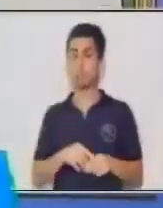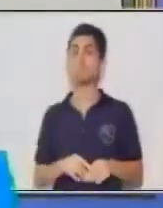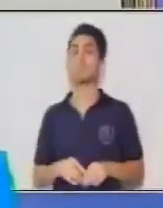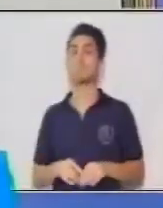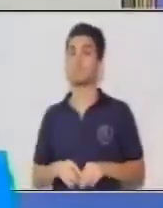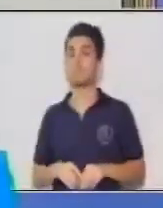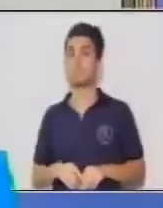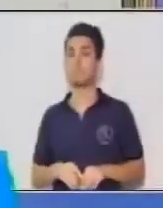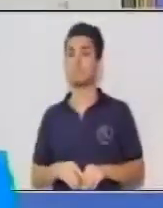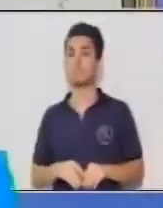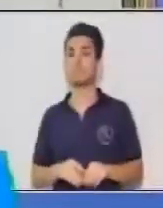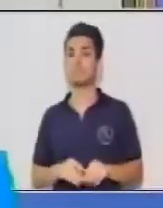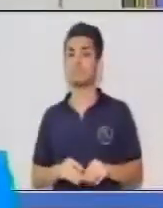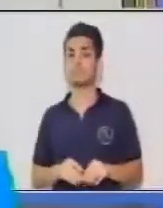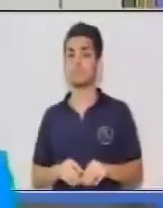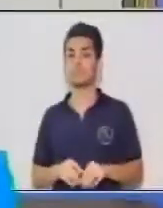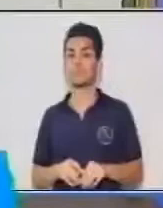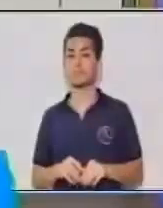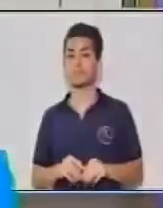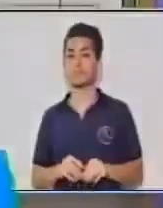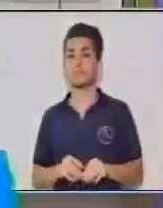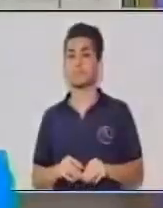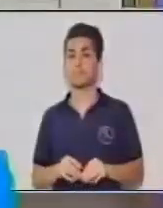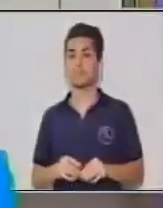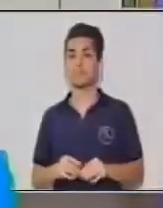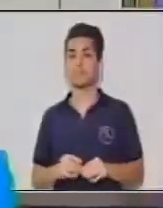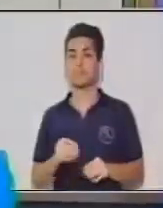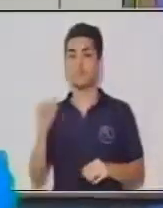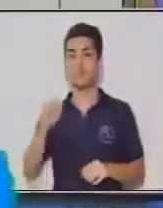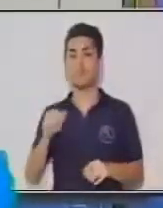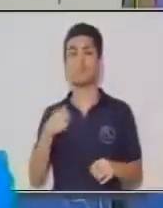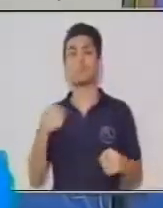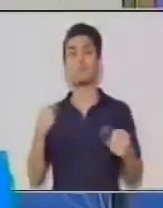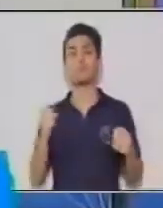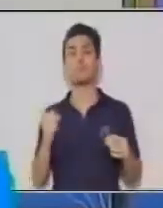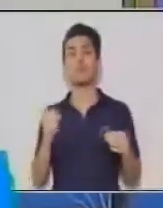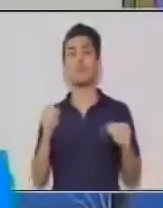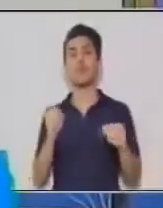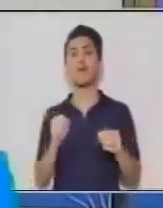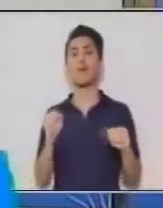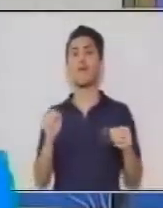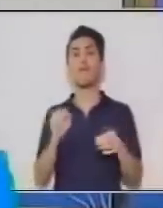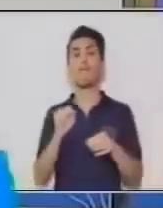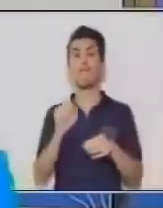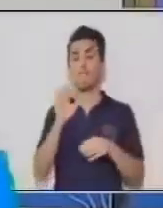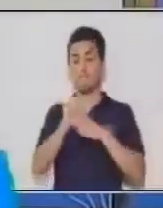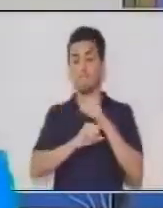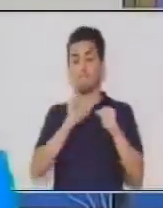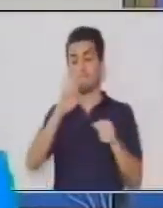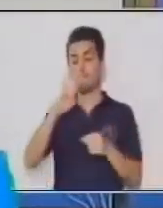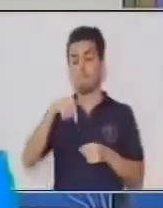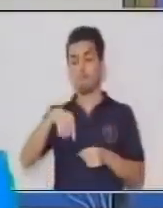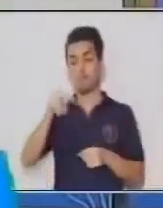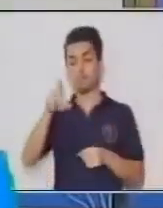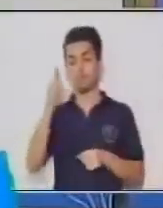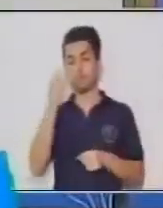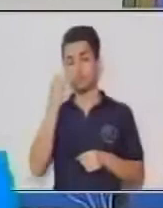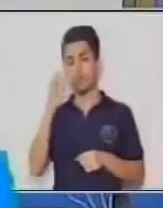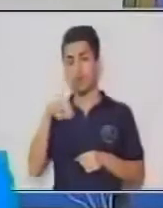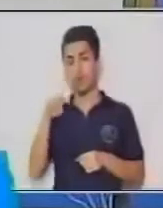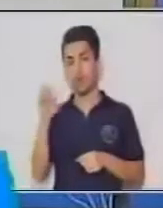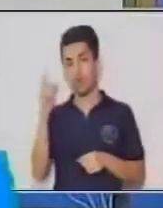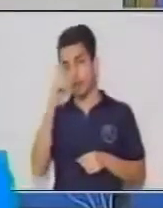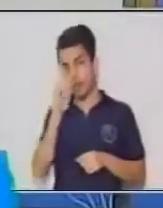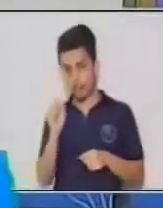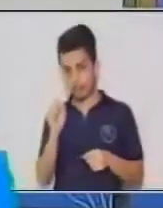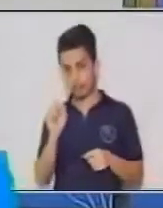El día de hoy vamos a desarrollar el tema de funciones racionales. Es un tema muy importante porque